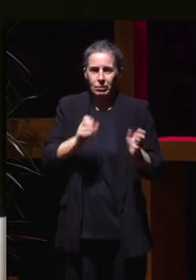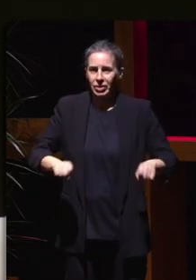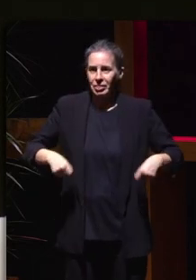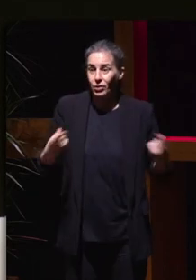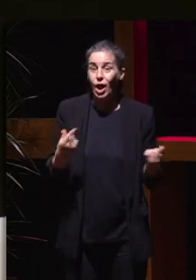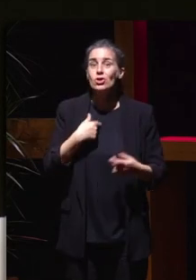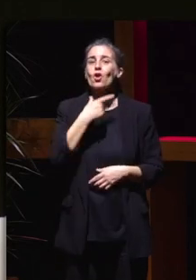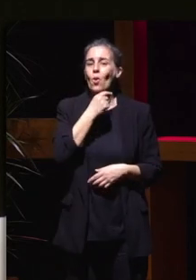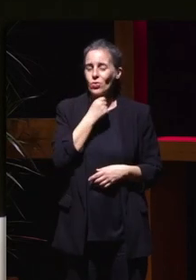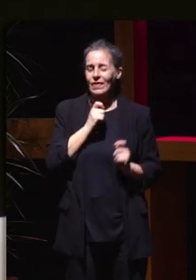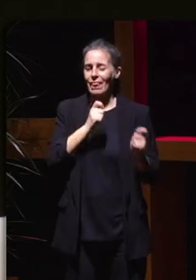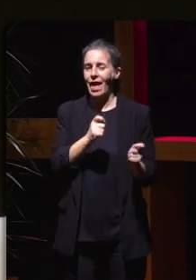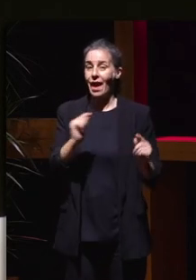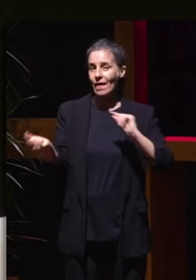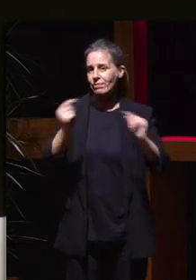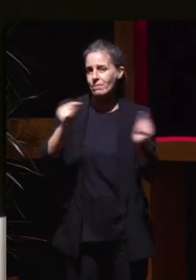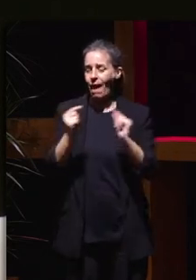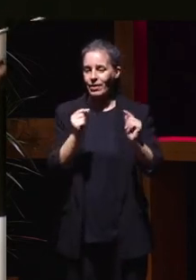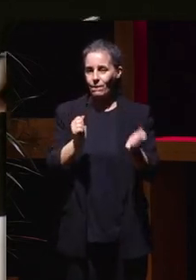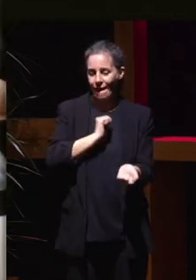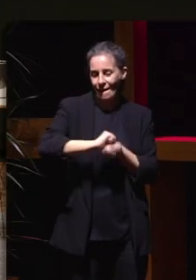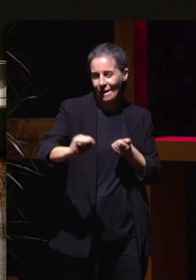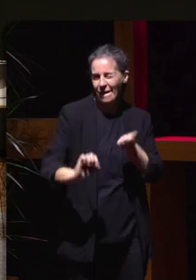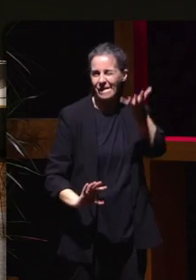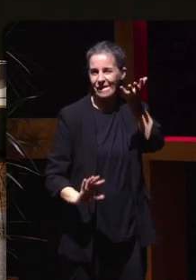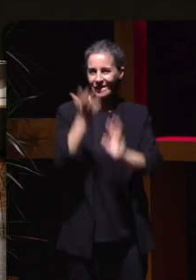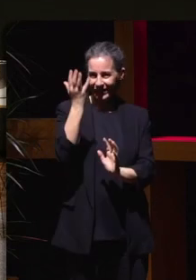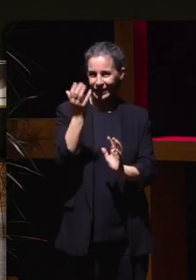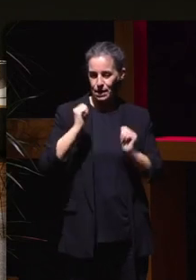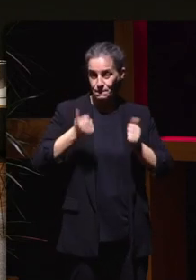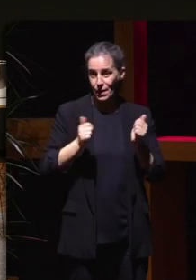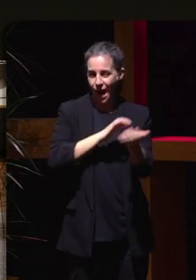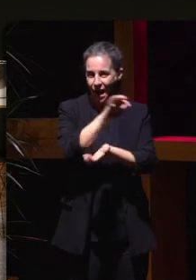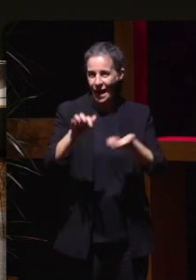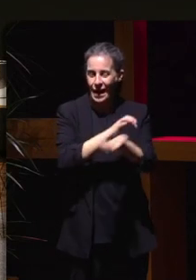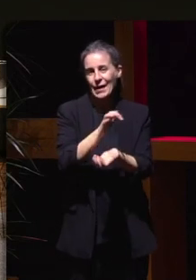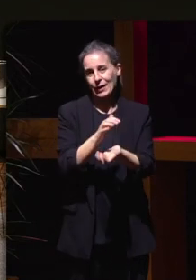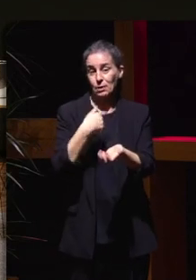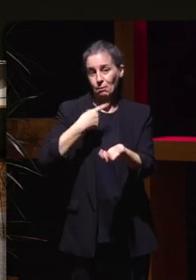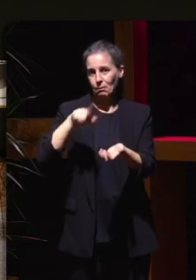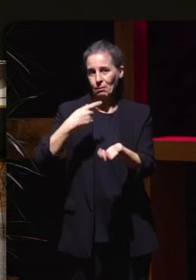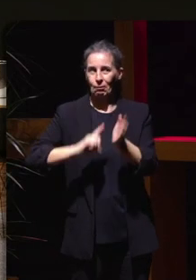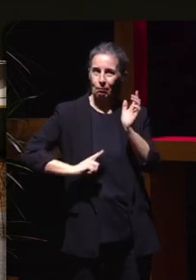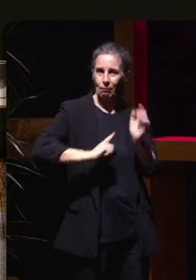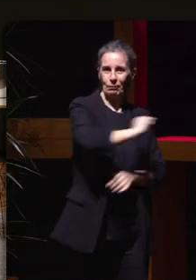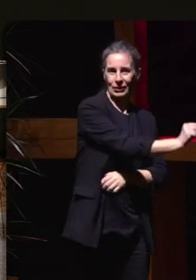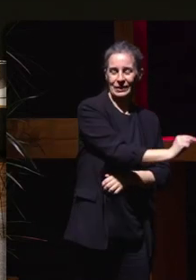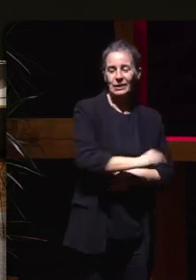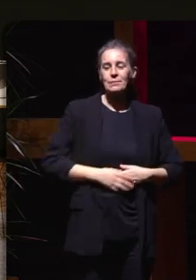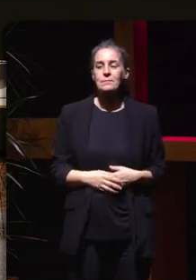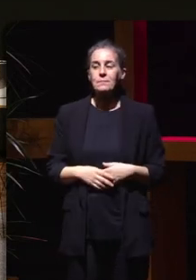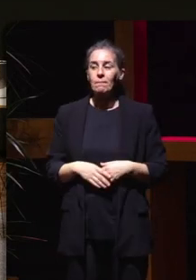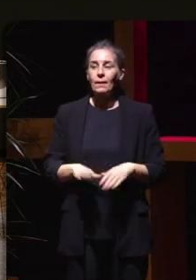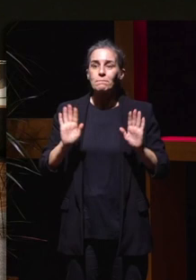más me gusta es gerar debate y prender lume sabes y ver cómo arde y marchar al sigue diciendo Ah muy bien Hasta luego pero